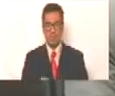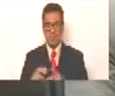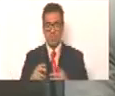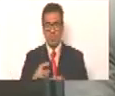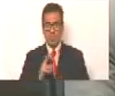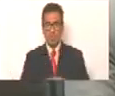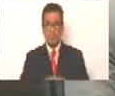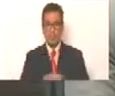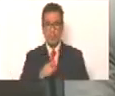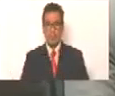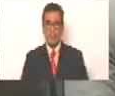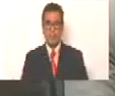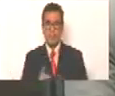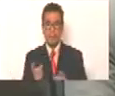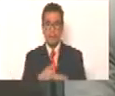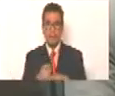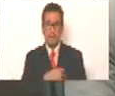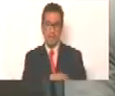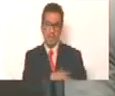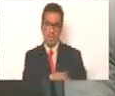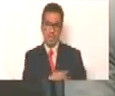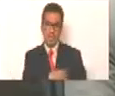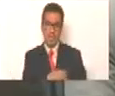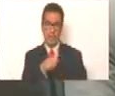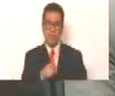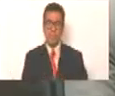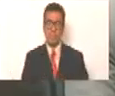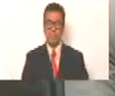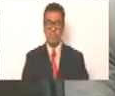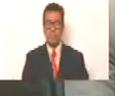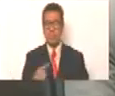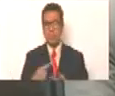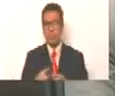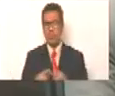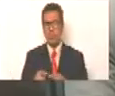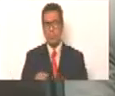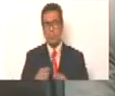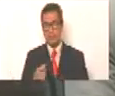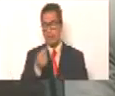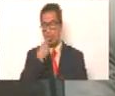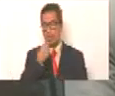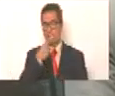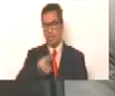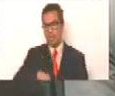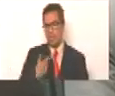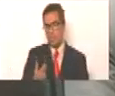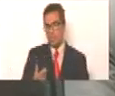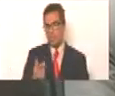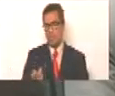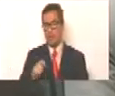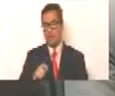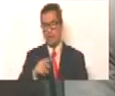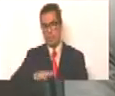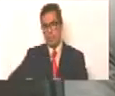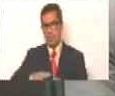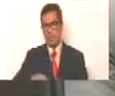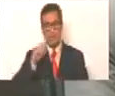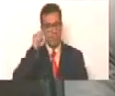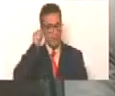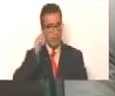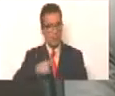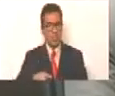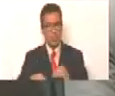mama que necesita una mastectomía radical, o cada tratamiento que no se le dio oportunamente a un niño o una niña que necesita un